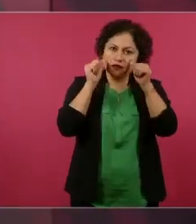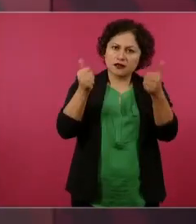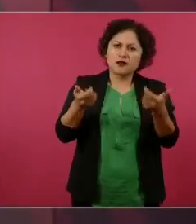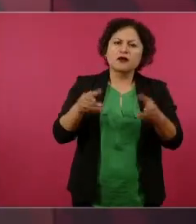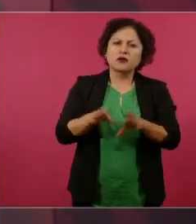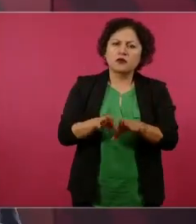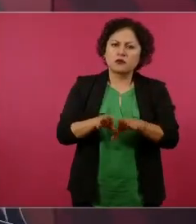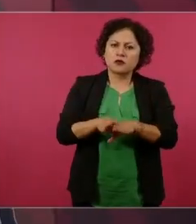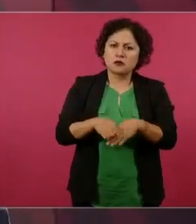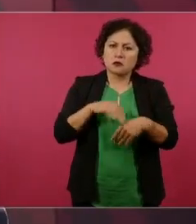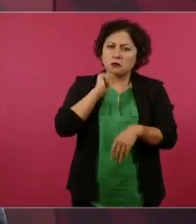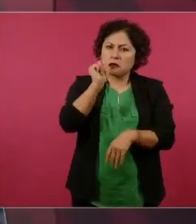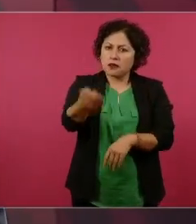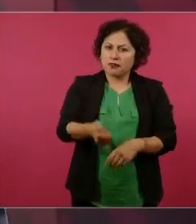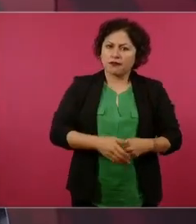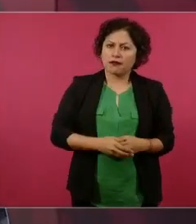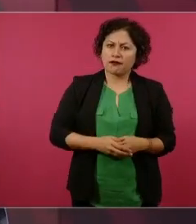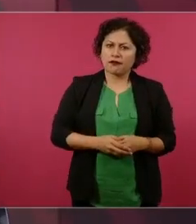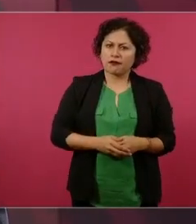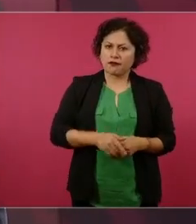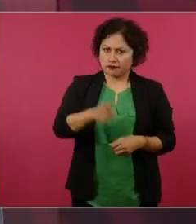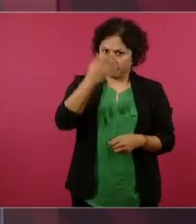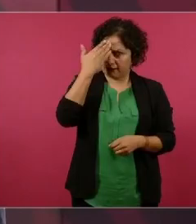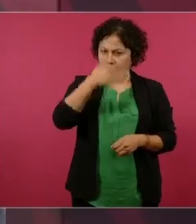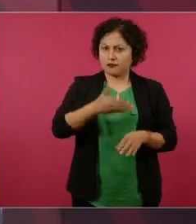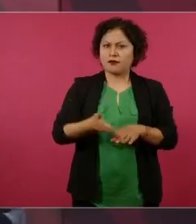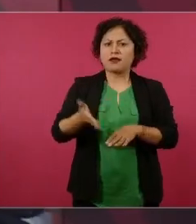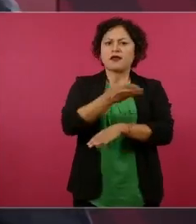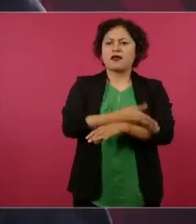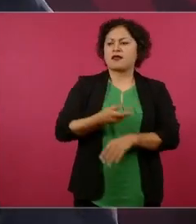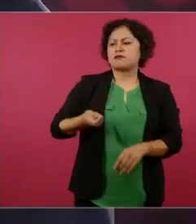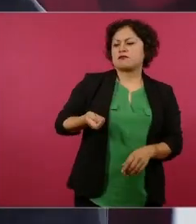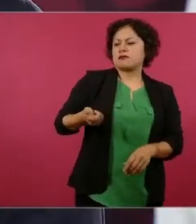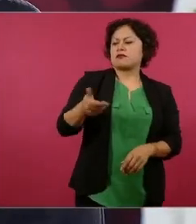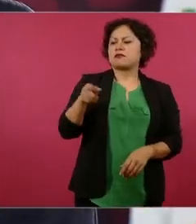ni trabajan. Y ja, ja, ja, ja, ja.